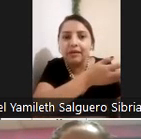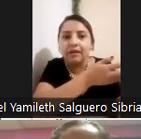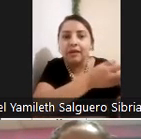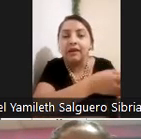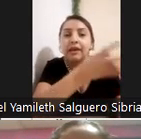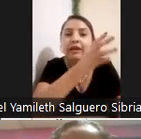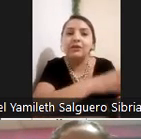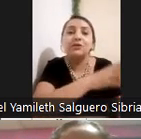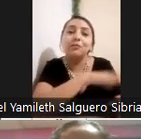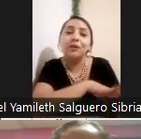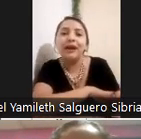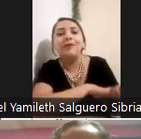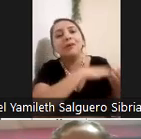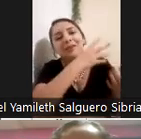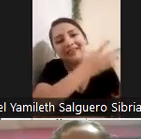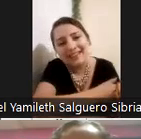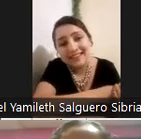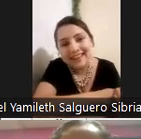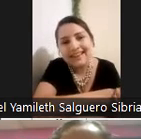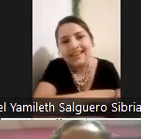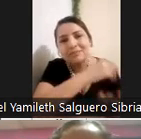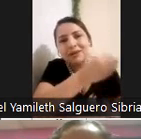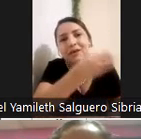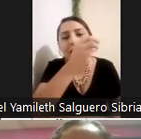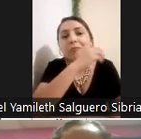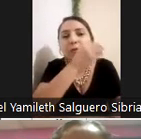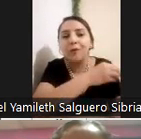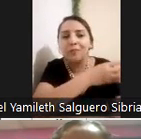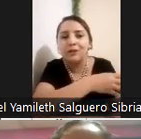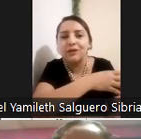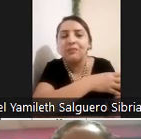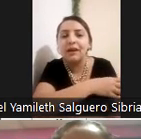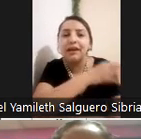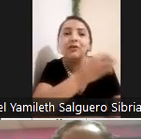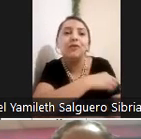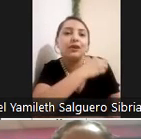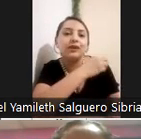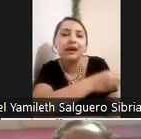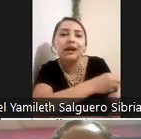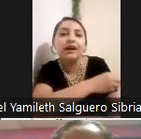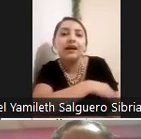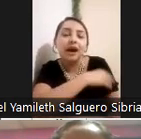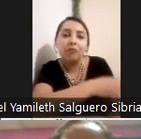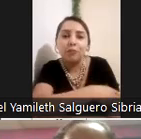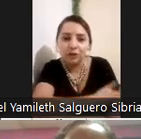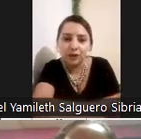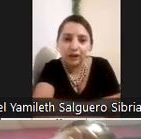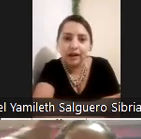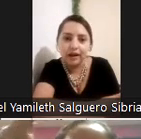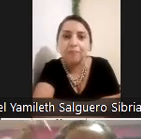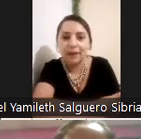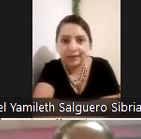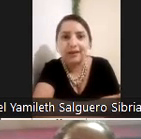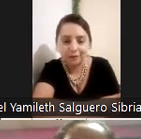calidad entonces tuvimos que implementar técnicas para bajarle un poco el peso de la imagen que no afectara al momento de